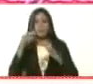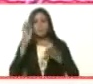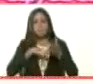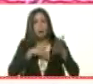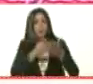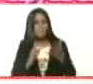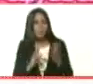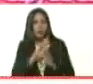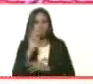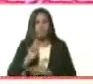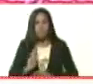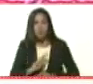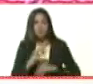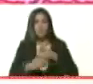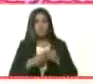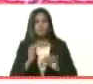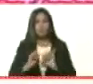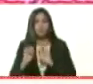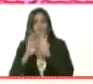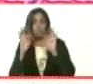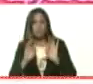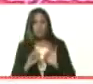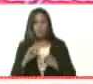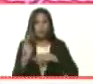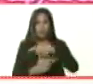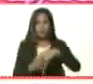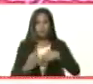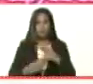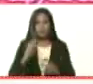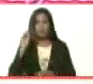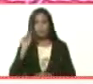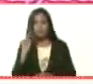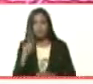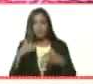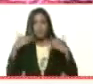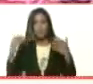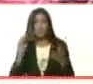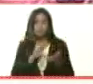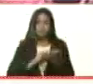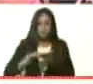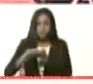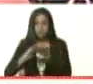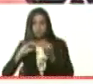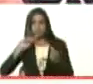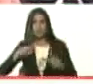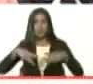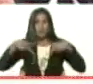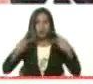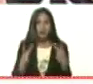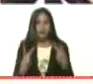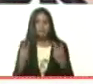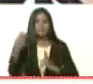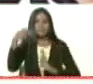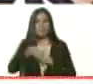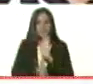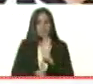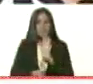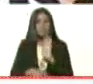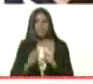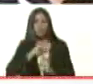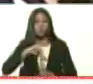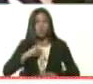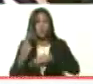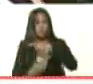su ritmo, en su agenda. La revolución necesita una gran renovación desde adentro. La